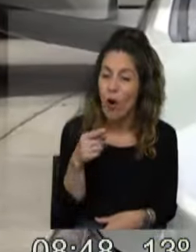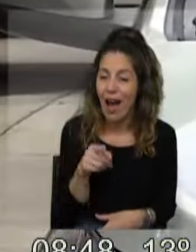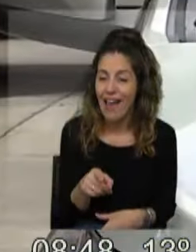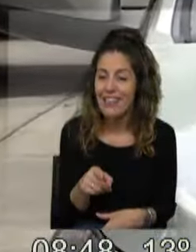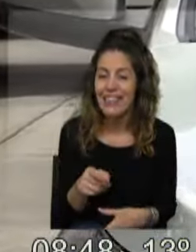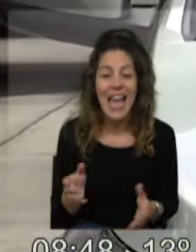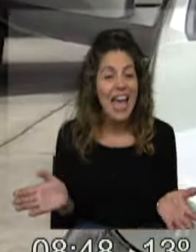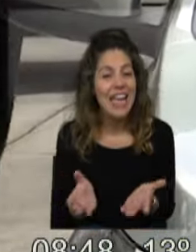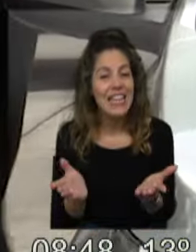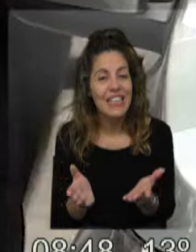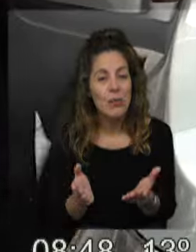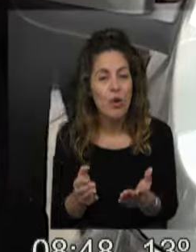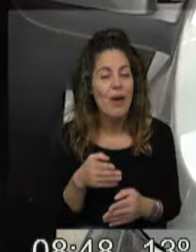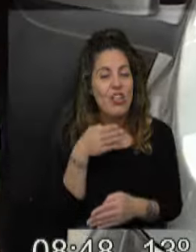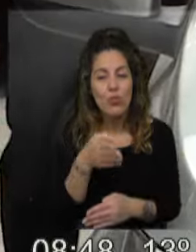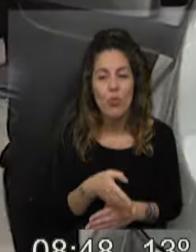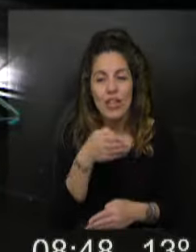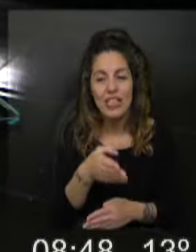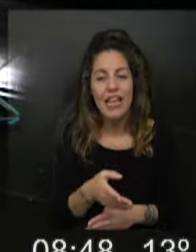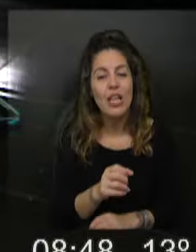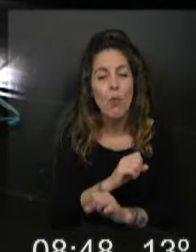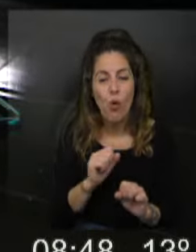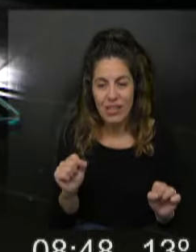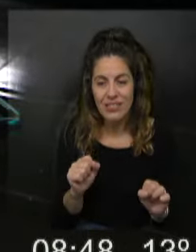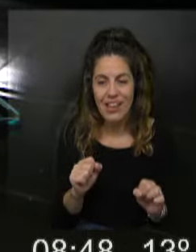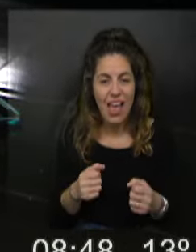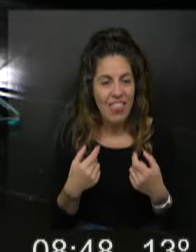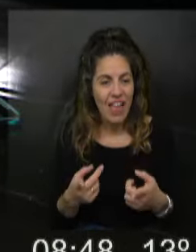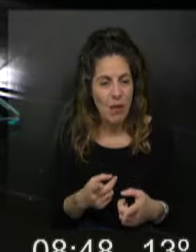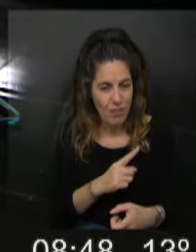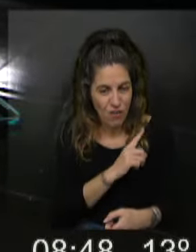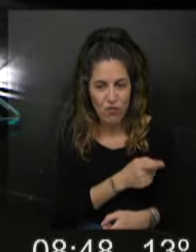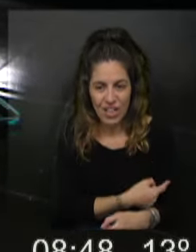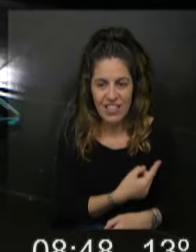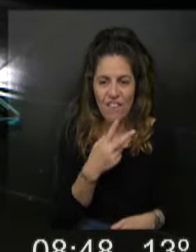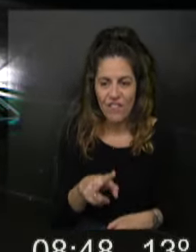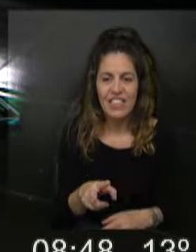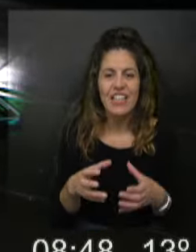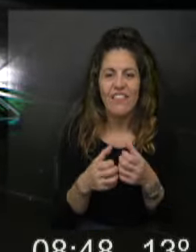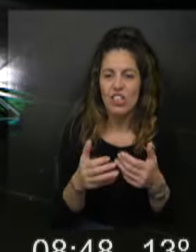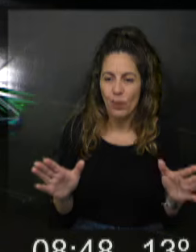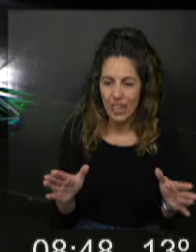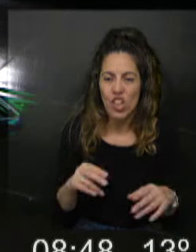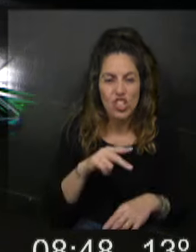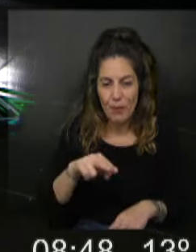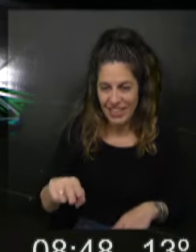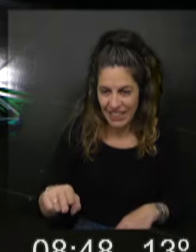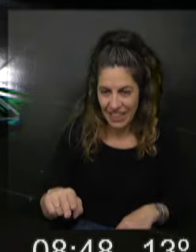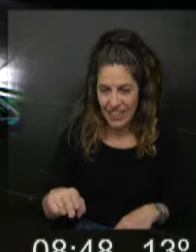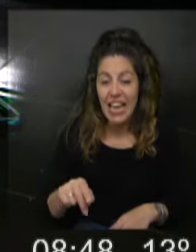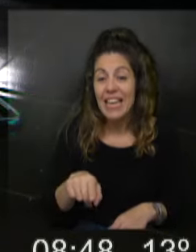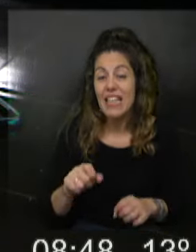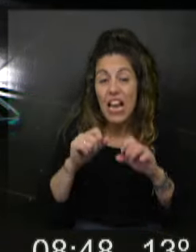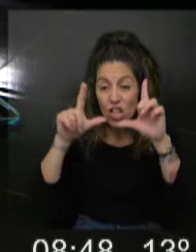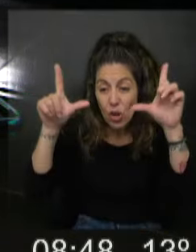el estímulo para sus militantes adherentes puede ser reforzar este ver si si Cabildo abierto se mantiene fue la